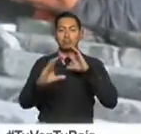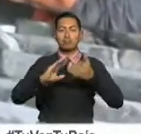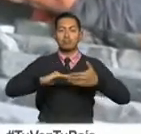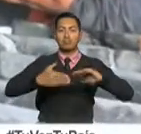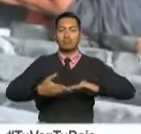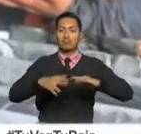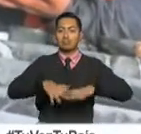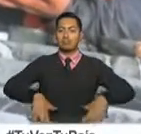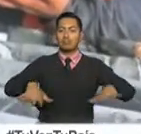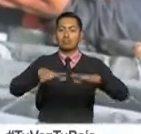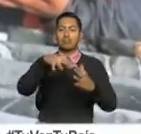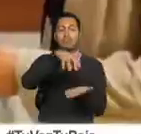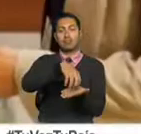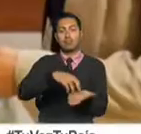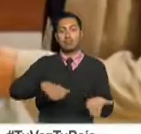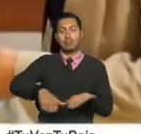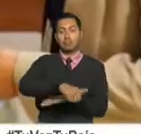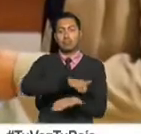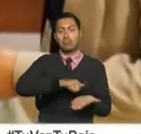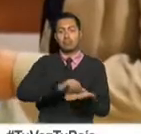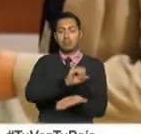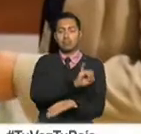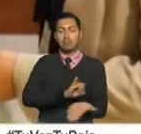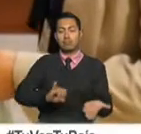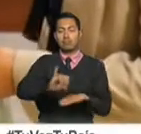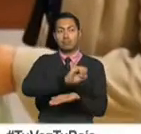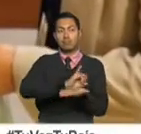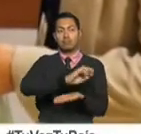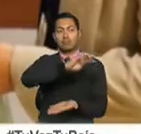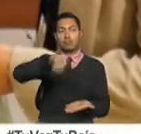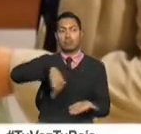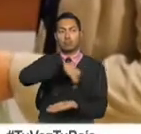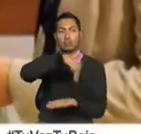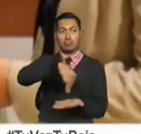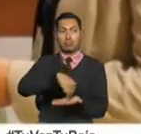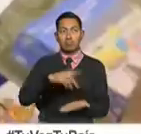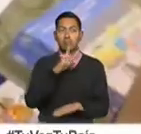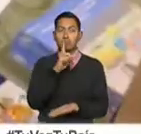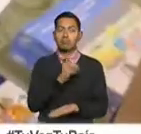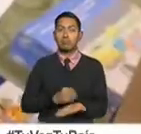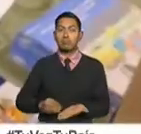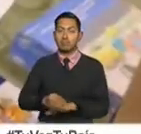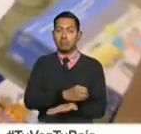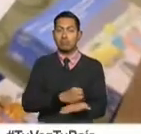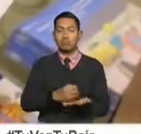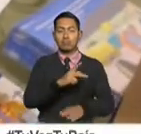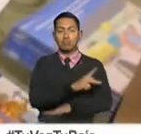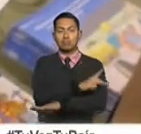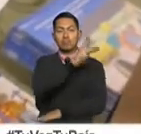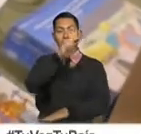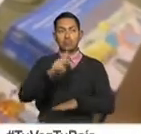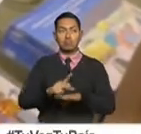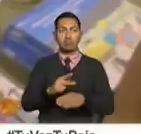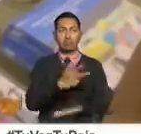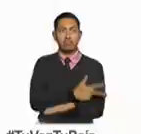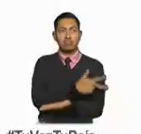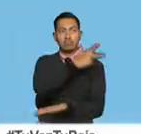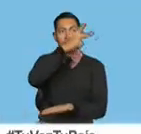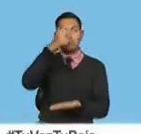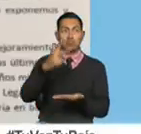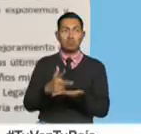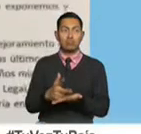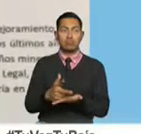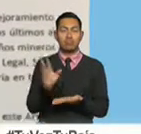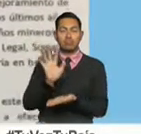de las provincias de Azuay, Imbabura, Manabí, El Oro, Pichincha, Chimborazo y Zamora Chinchipe.